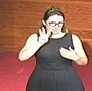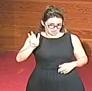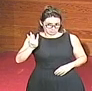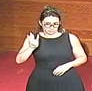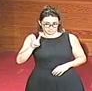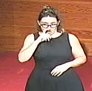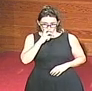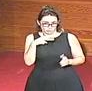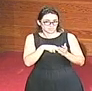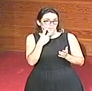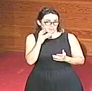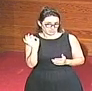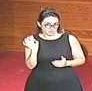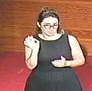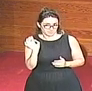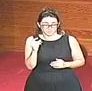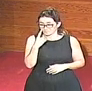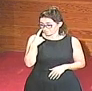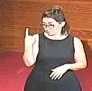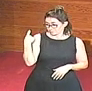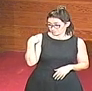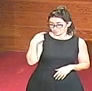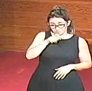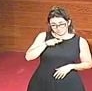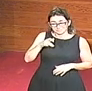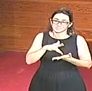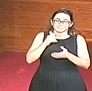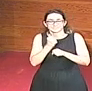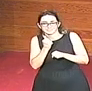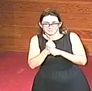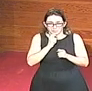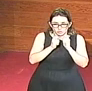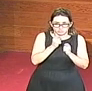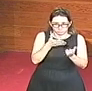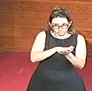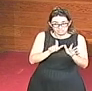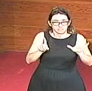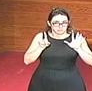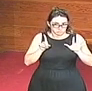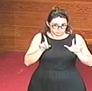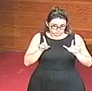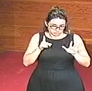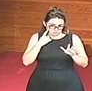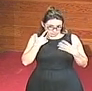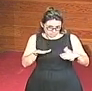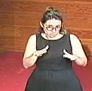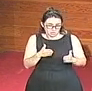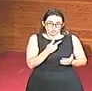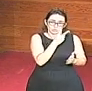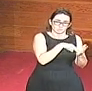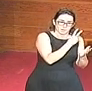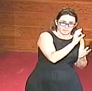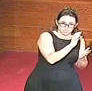año pasado 6 reporteros fueron asesinados mientras trabajaban. Y son 3 veces más que en 2020. Es verdad que en 2020 todos